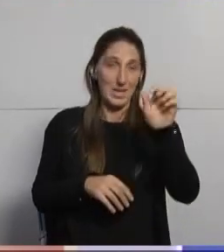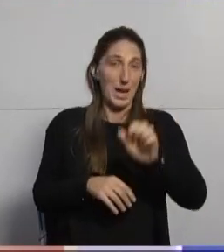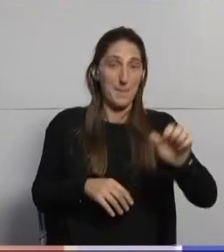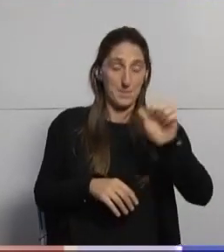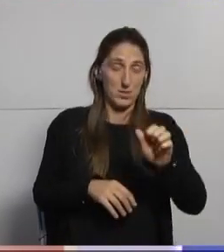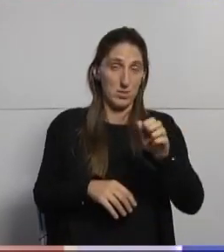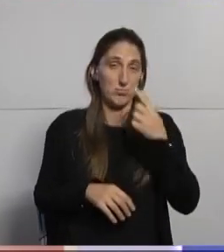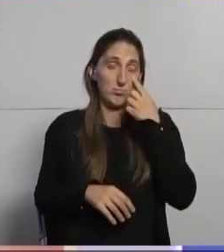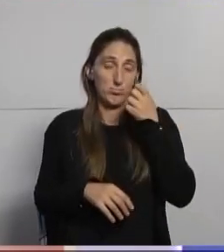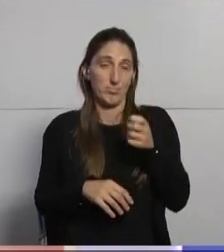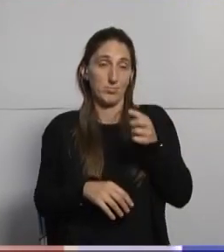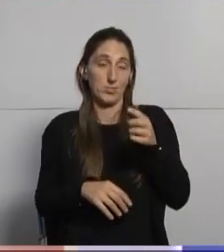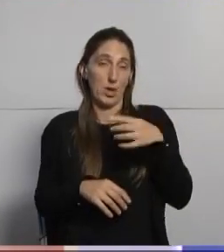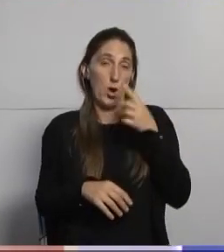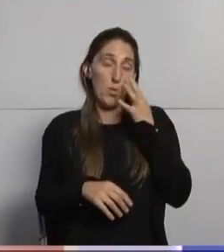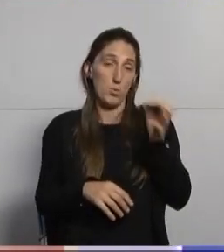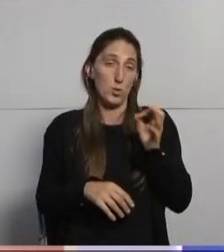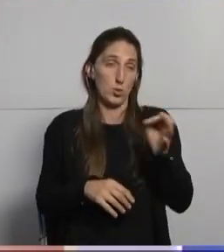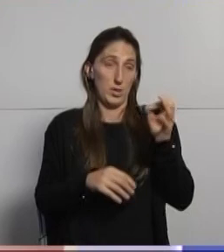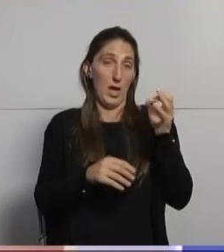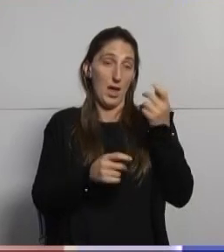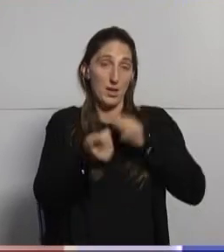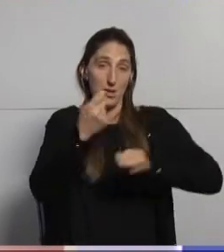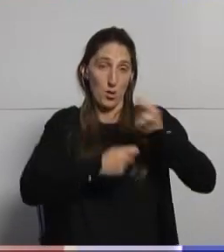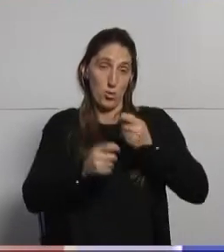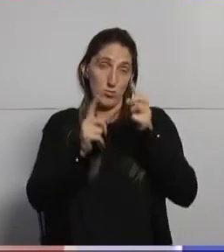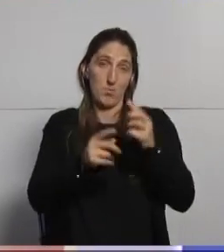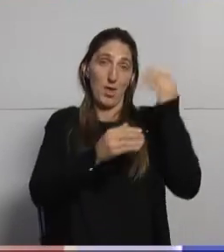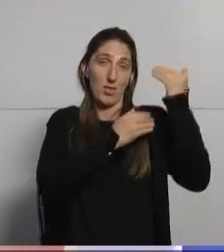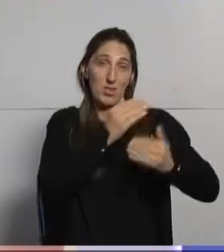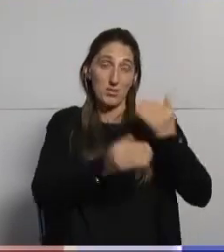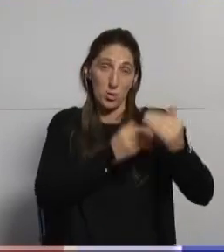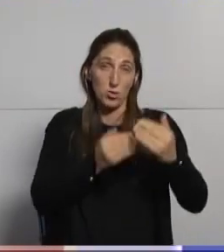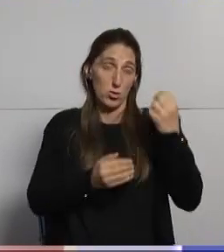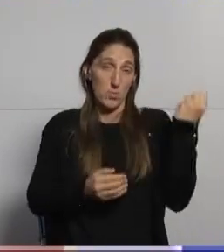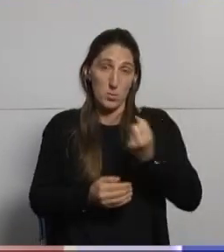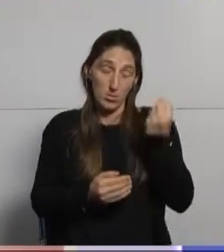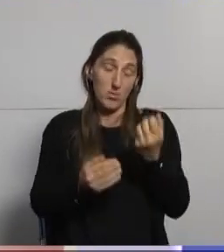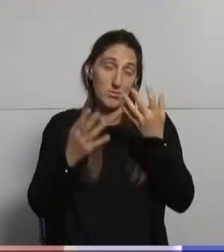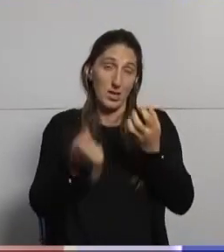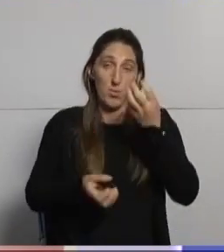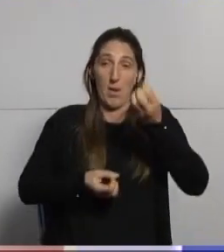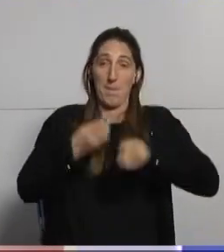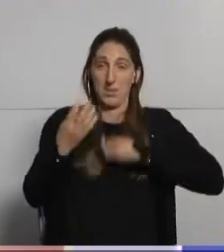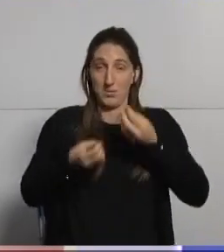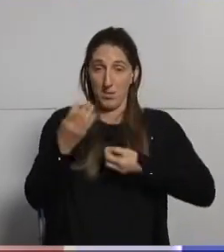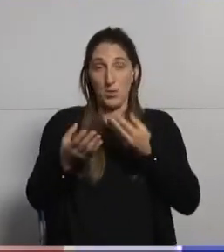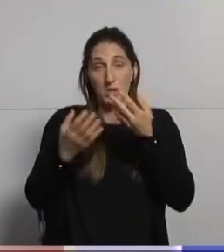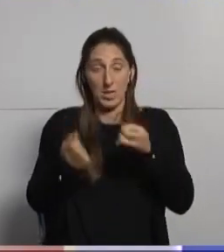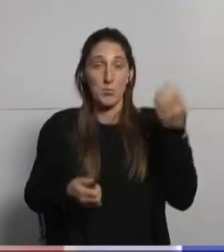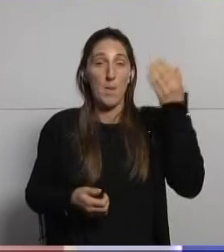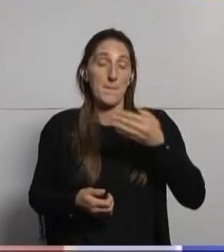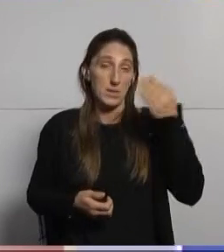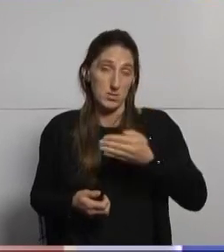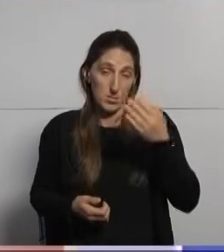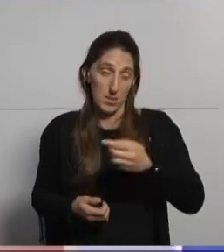han identificado una oportunidad de negocio y de desarrollo allí importante y queremos expresarnos y queremos participar y sumarnos a